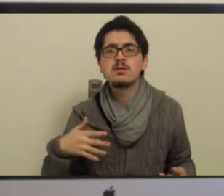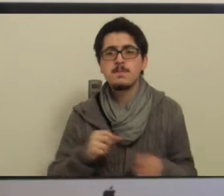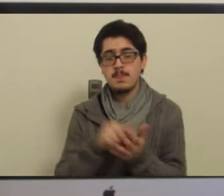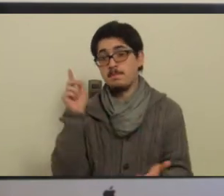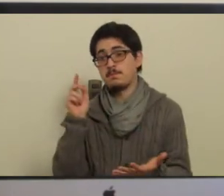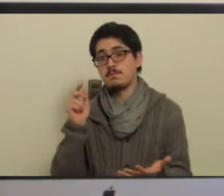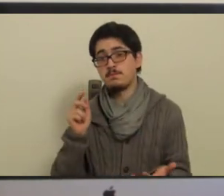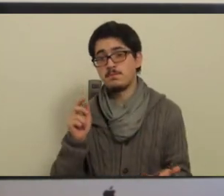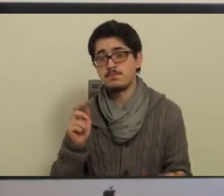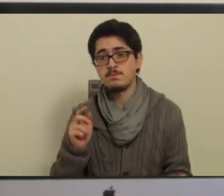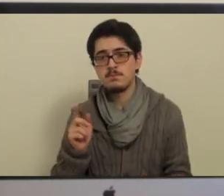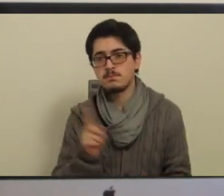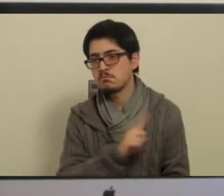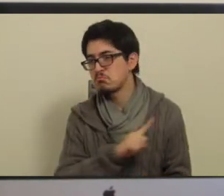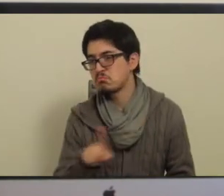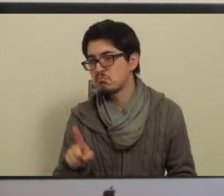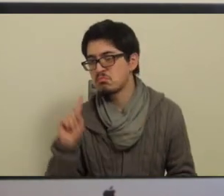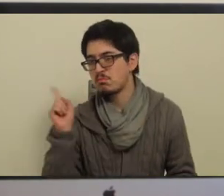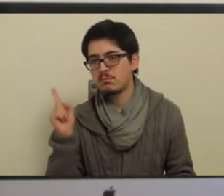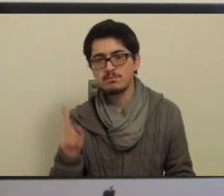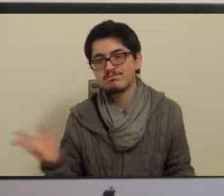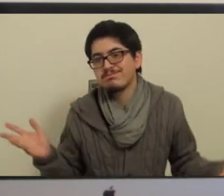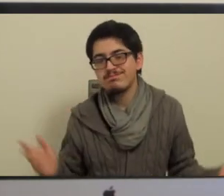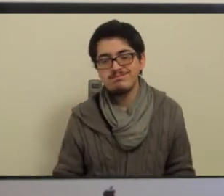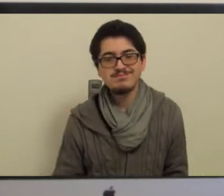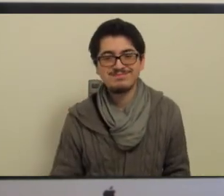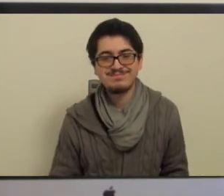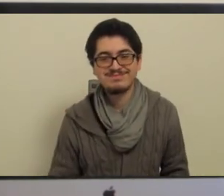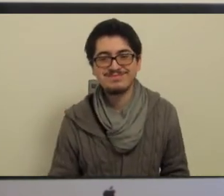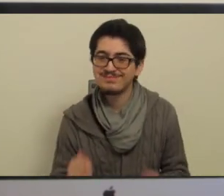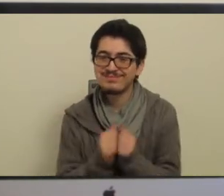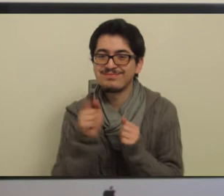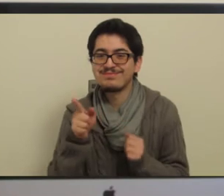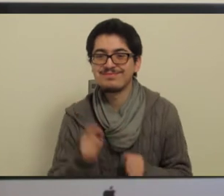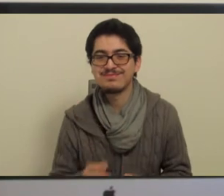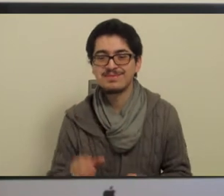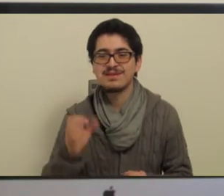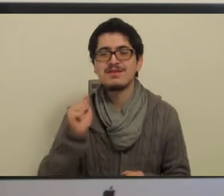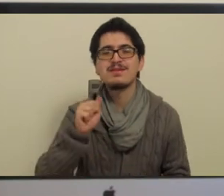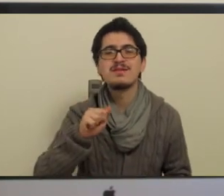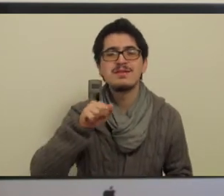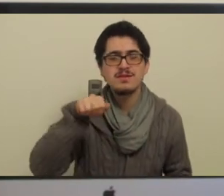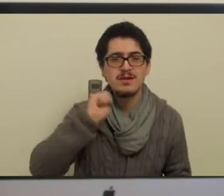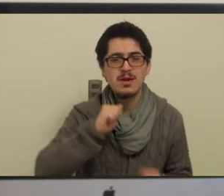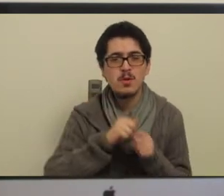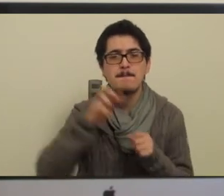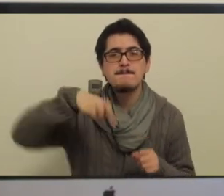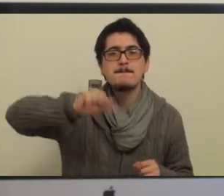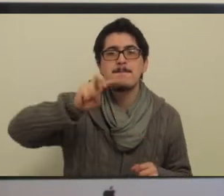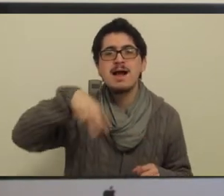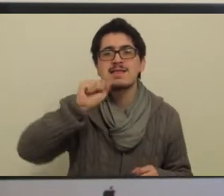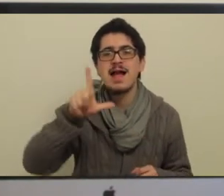familia, la encuentran. Pero no estaba sola, por supuesto que no. Junto a ella tenía